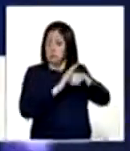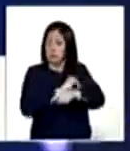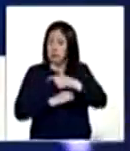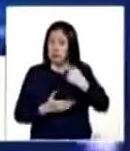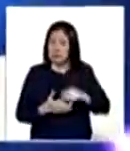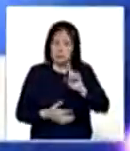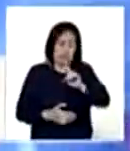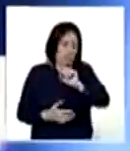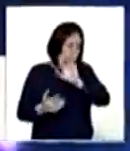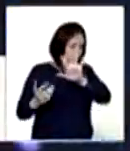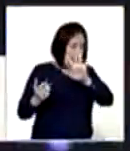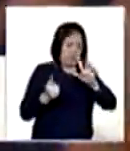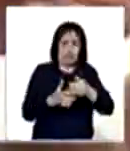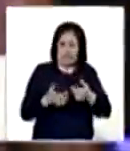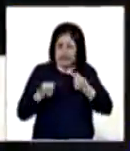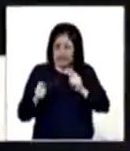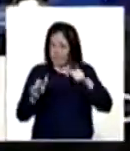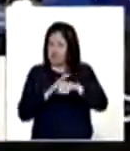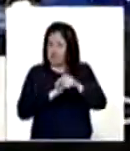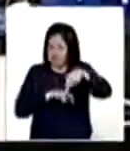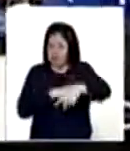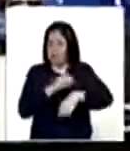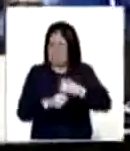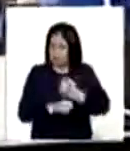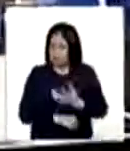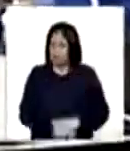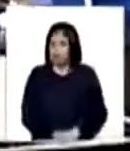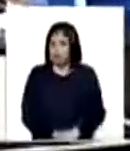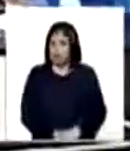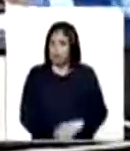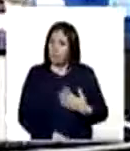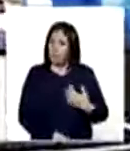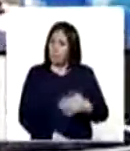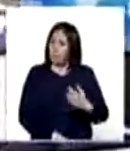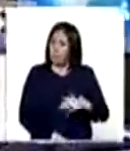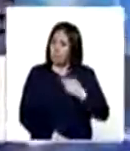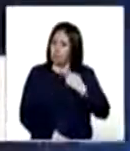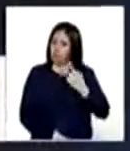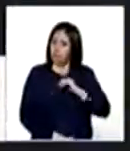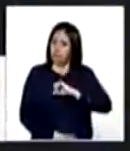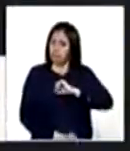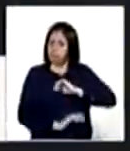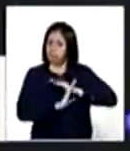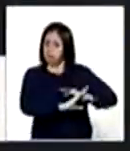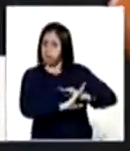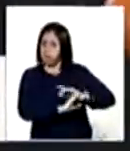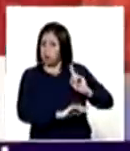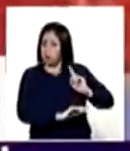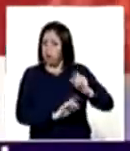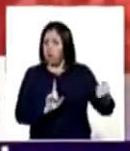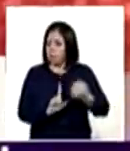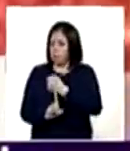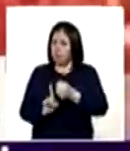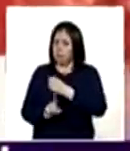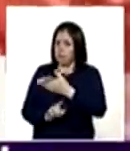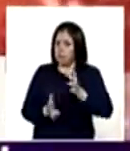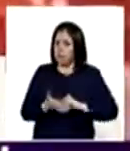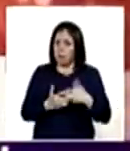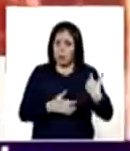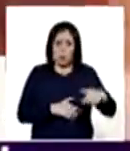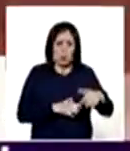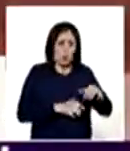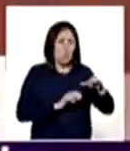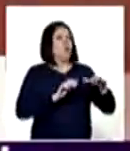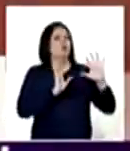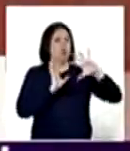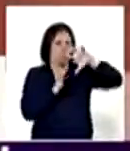156 tentativas en lo que va del año. Alzaron su voz en contra de la violencia contra la mujer y lograron captar la